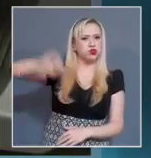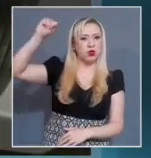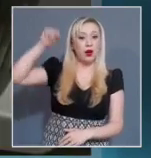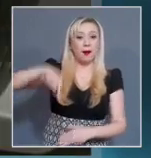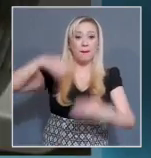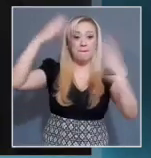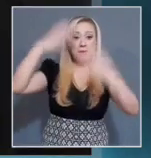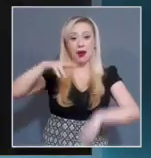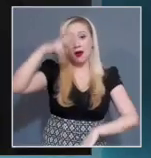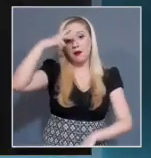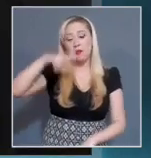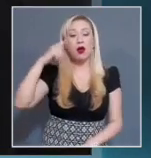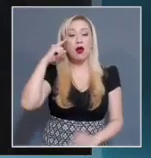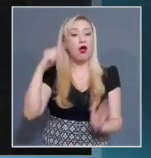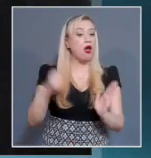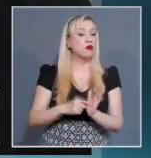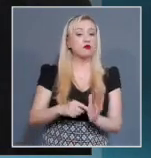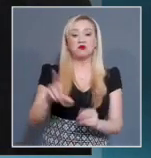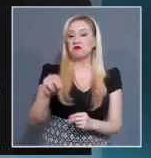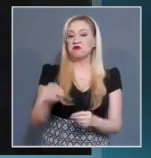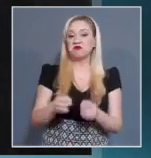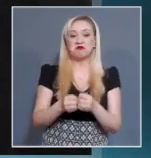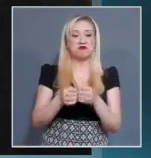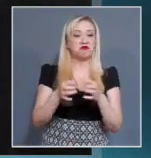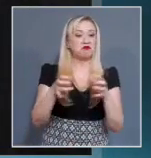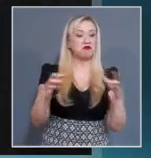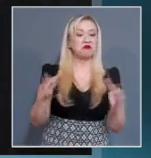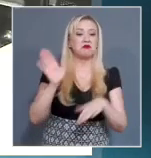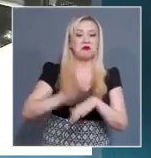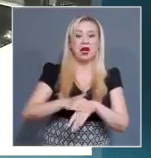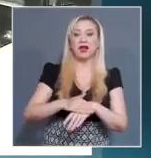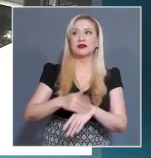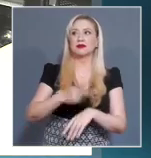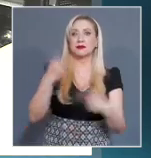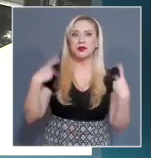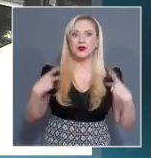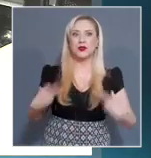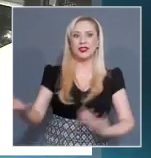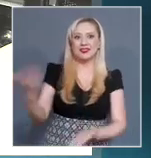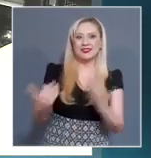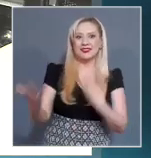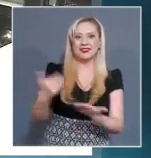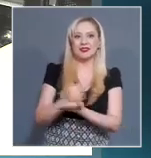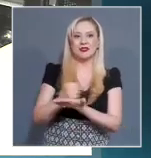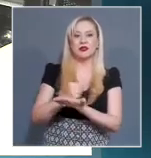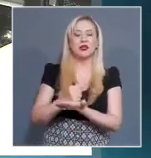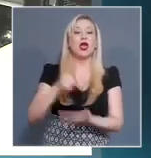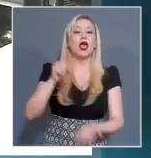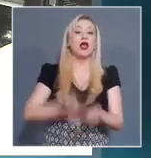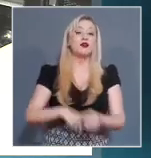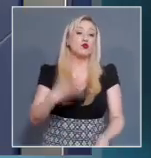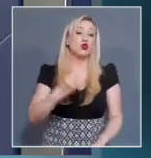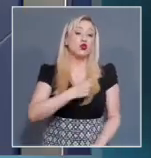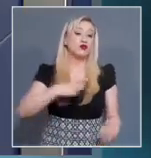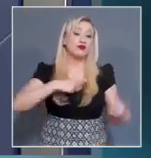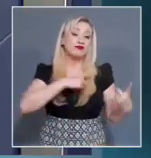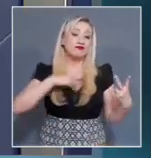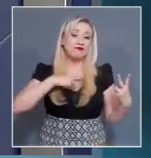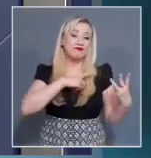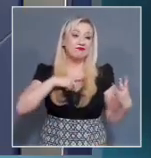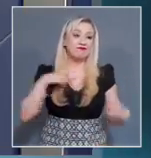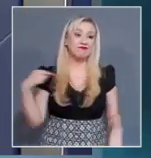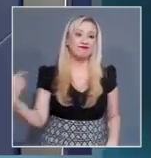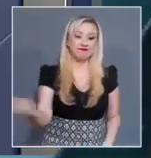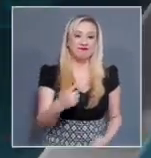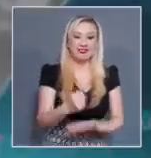menor crecimiento en su cartera de crédito, pero con mayor morosidad, especialmente en los créditos al consumo debido a la